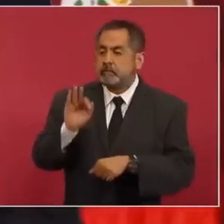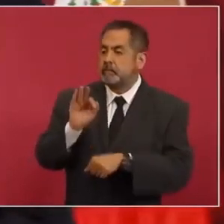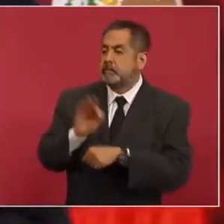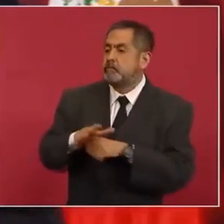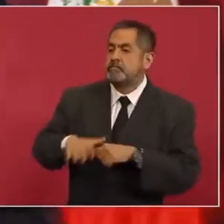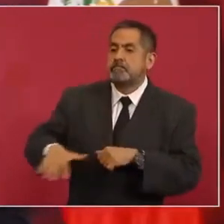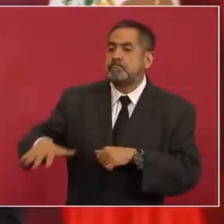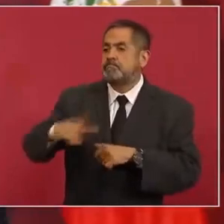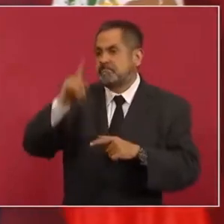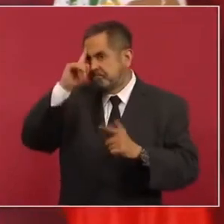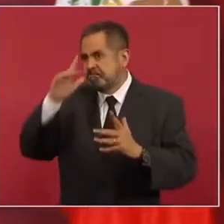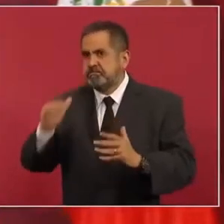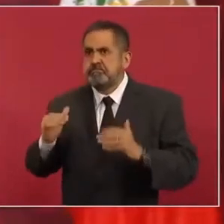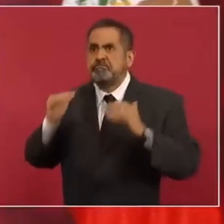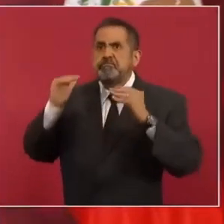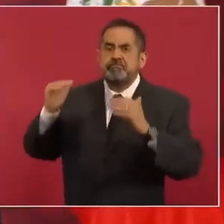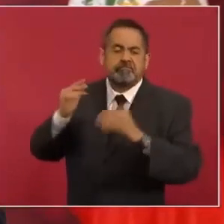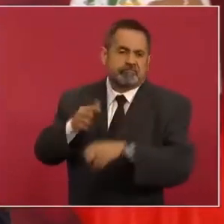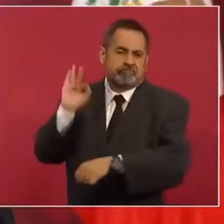nuestra soberanía.